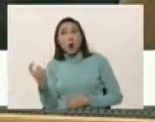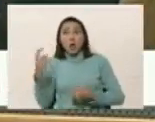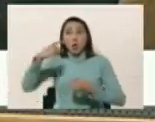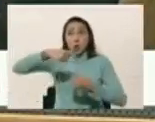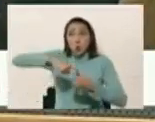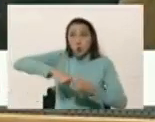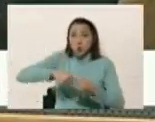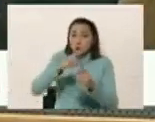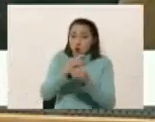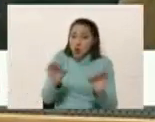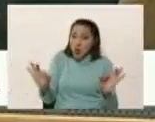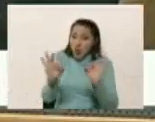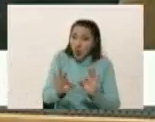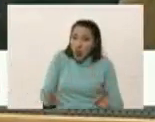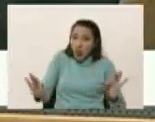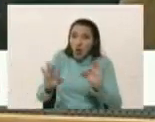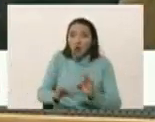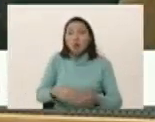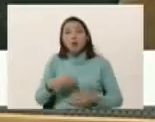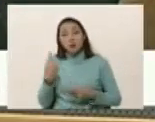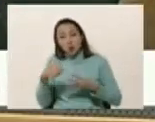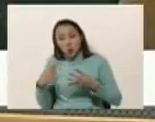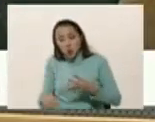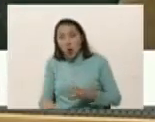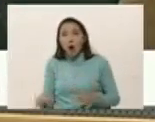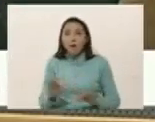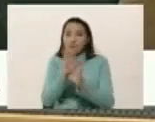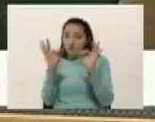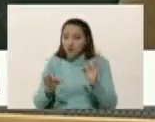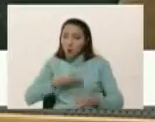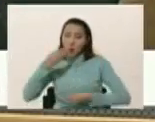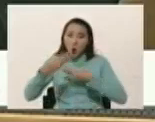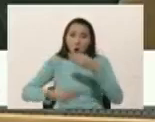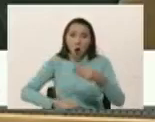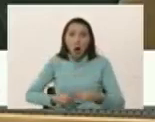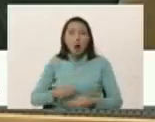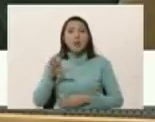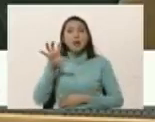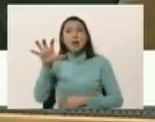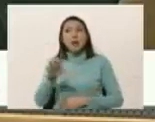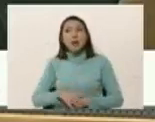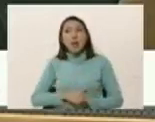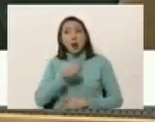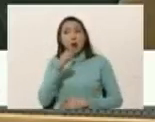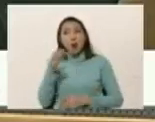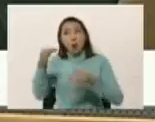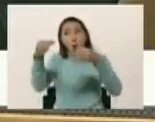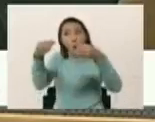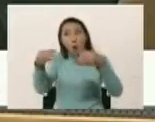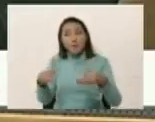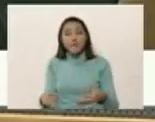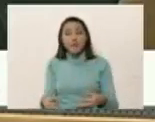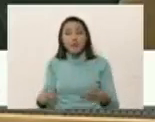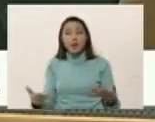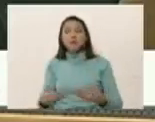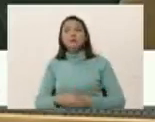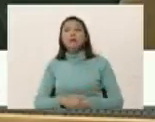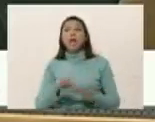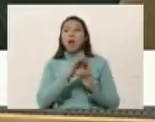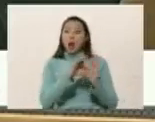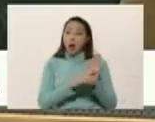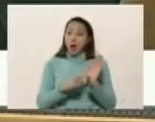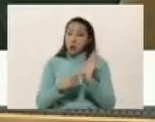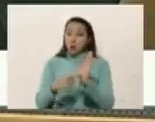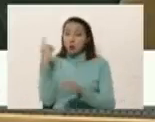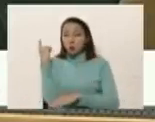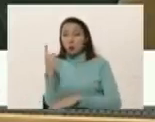sexista en todos los actos y actuaciones del estado en desarrollo del lenguaje oficial previsto en la constitución de la